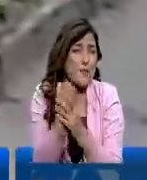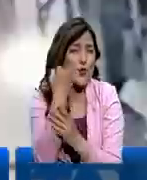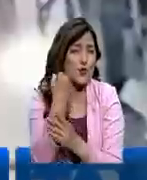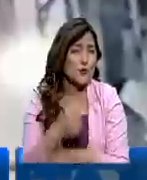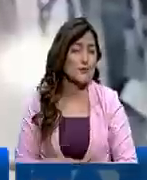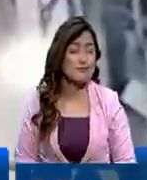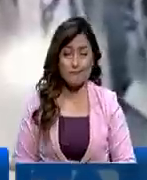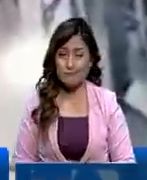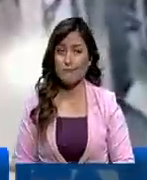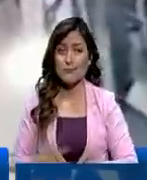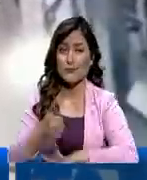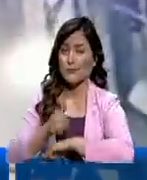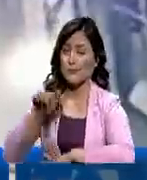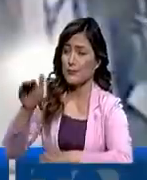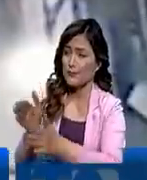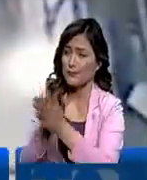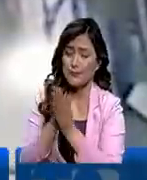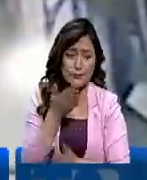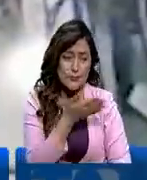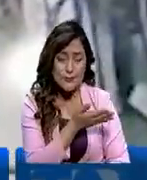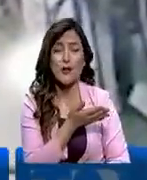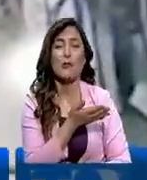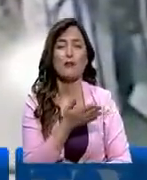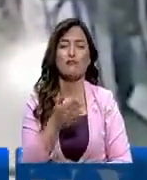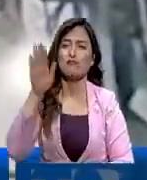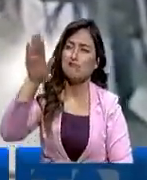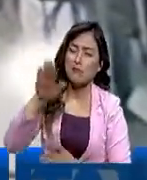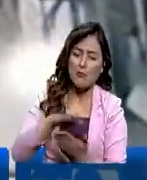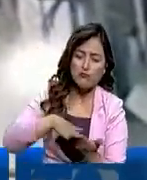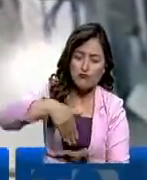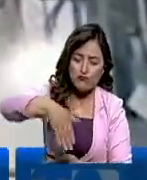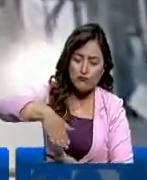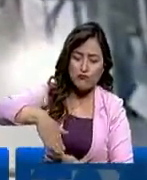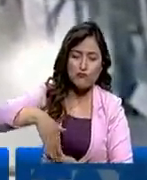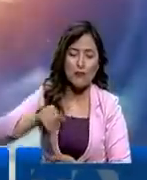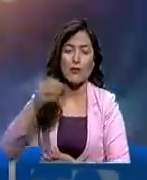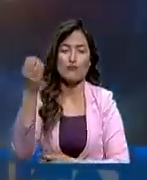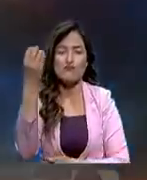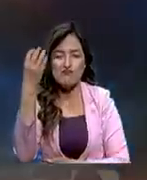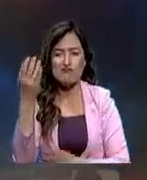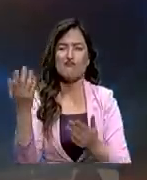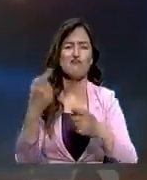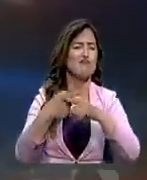en la zona. Solicitan a la autoridad competente la instalación de señalética y un reductor de velocidad en el lugar.